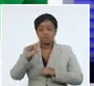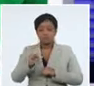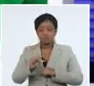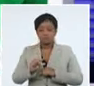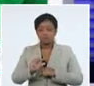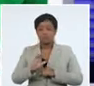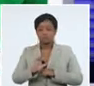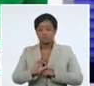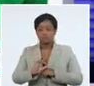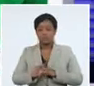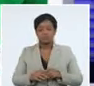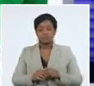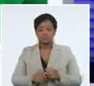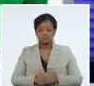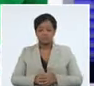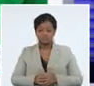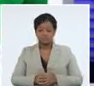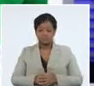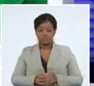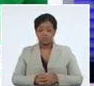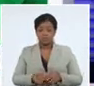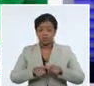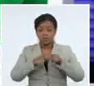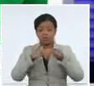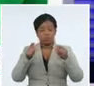predominio en la transmisión